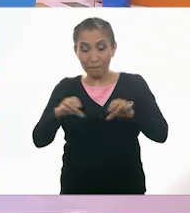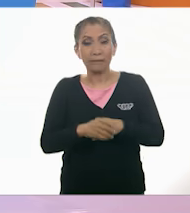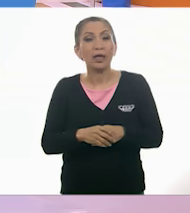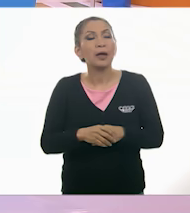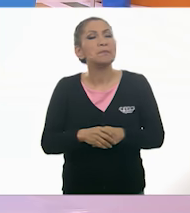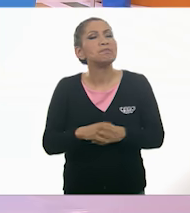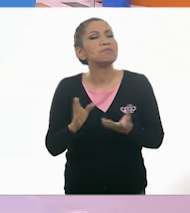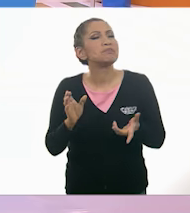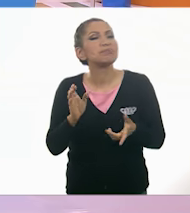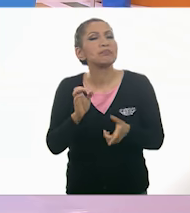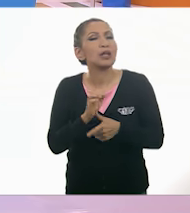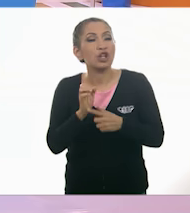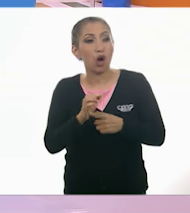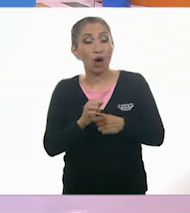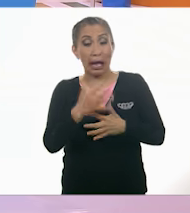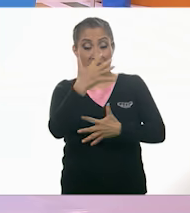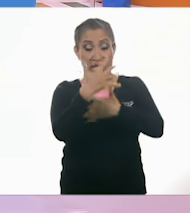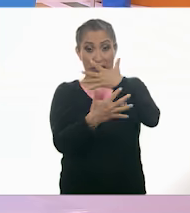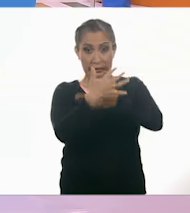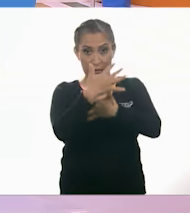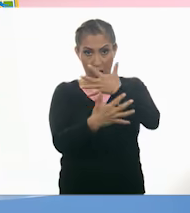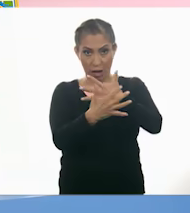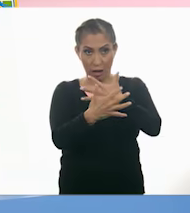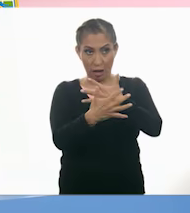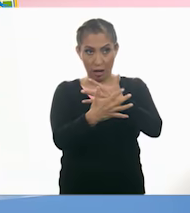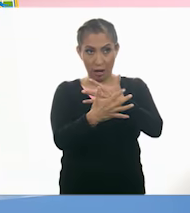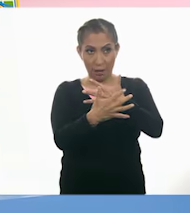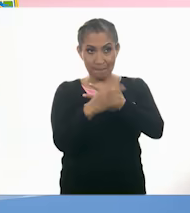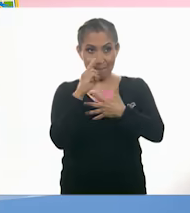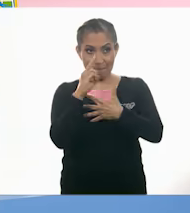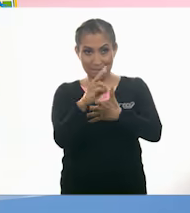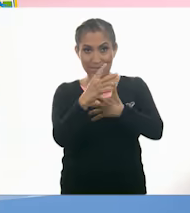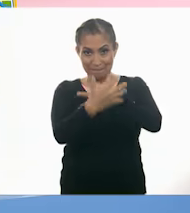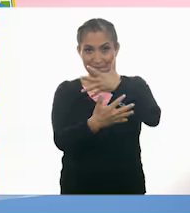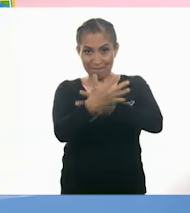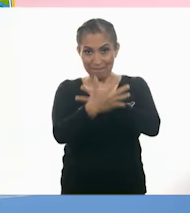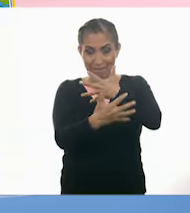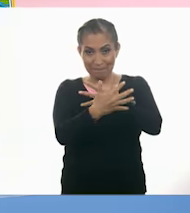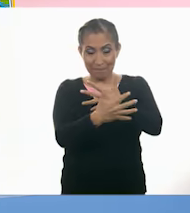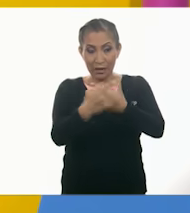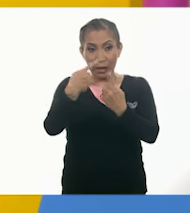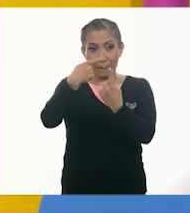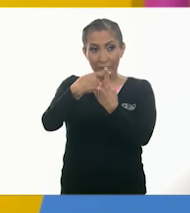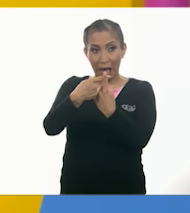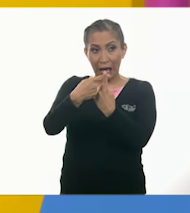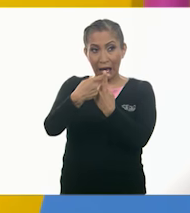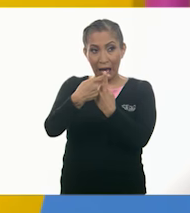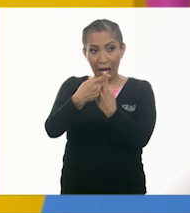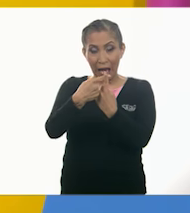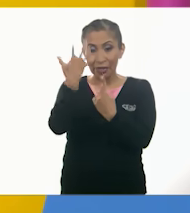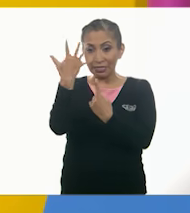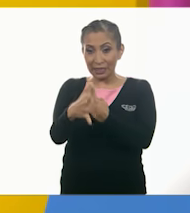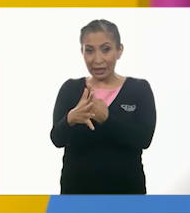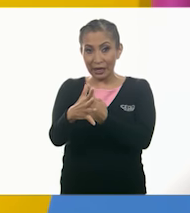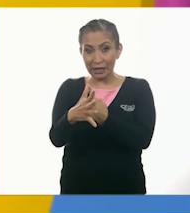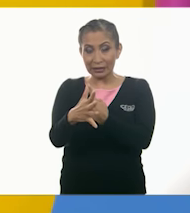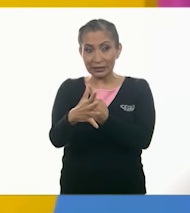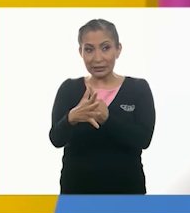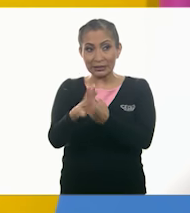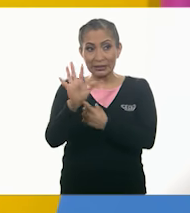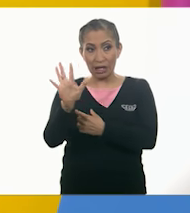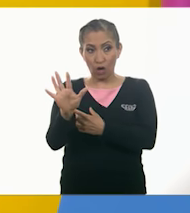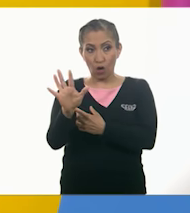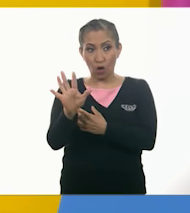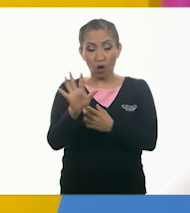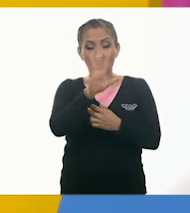Entonces, tenemos el número 15. Ok, vamos a ponerlo. Aquí ponemos 10 y aquí ponemos 5. 1,